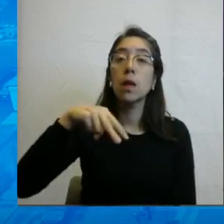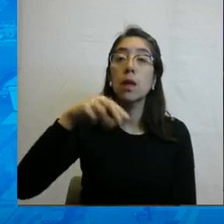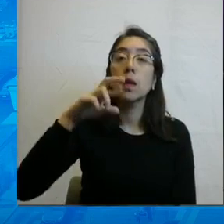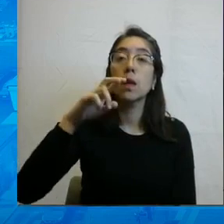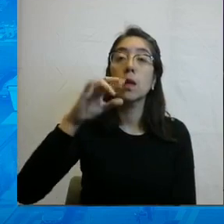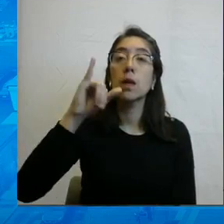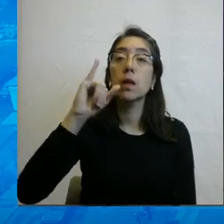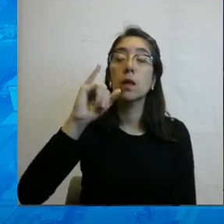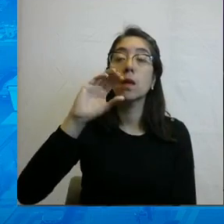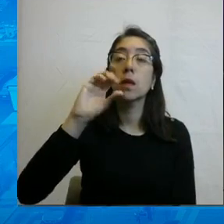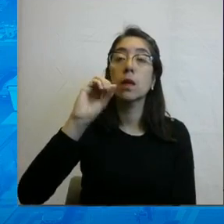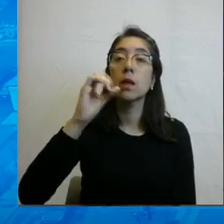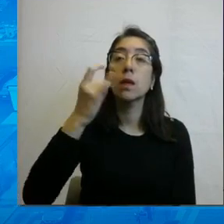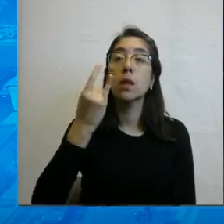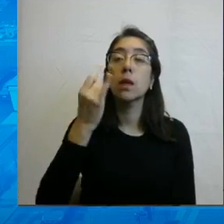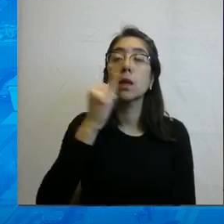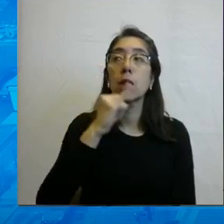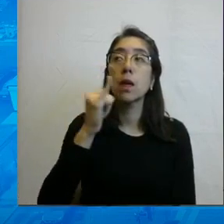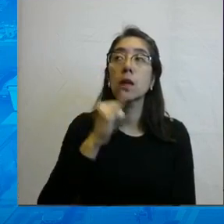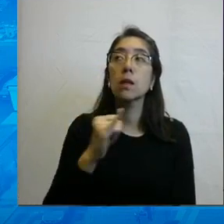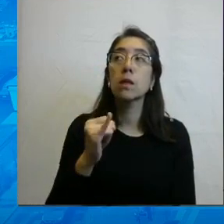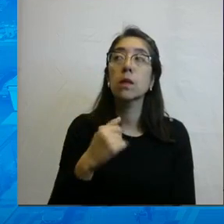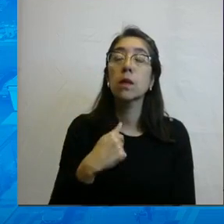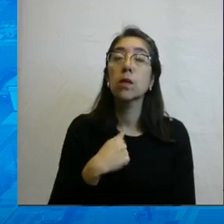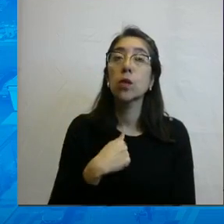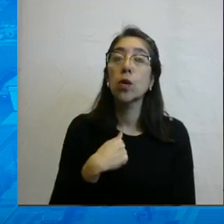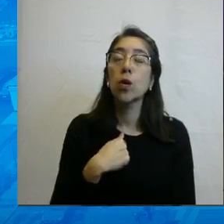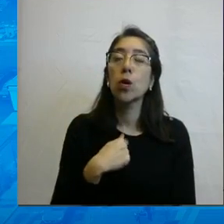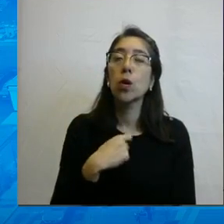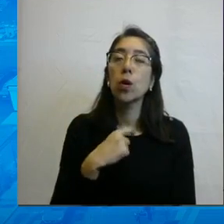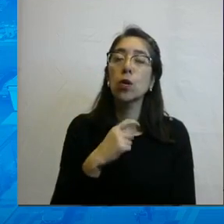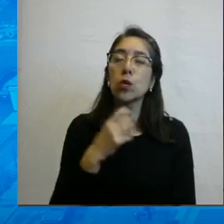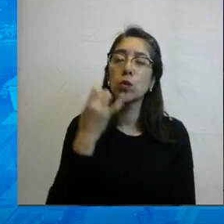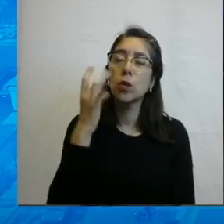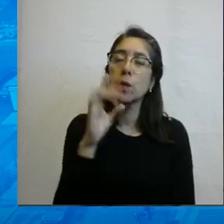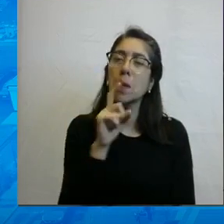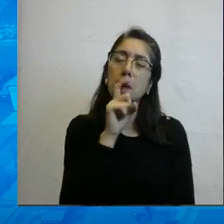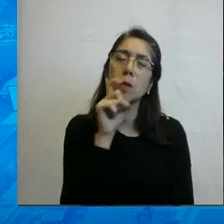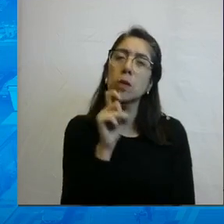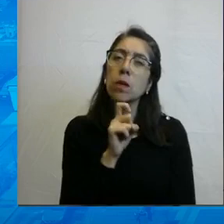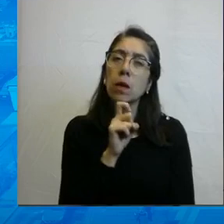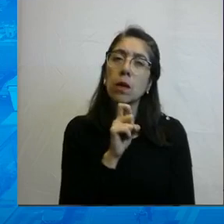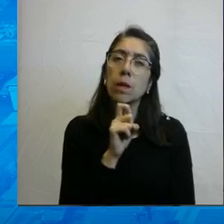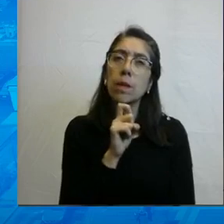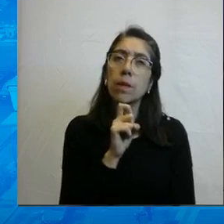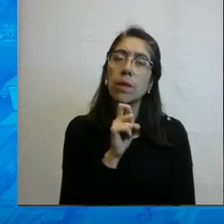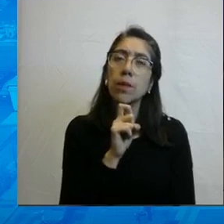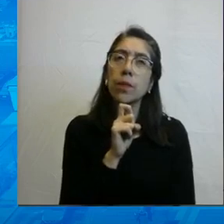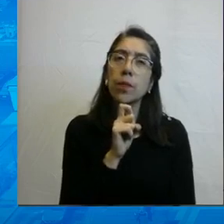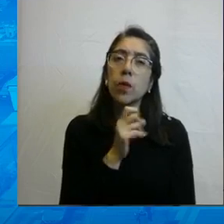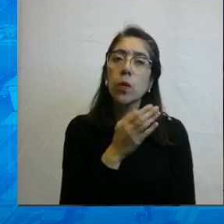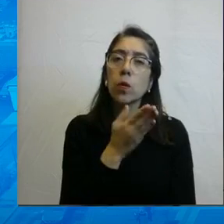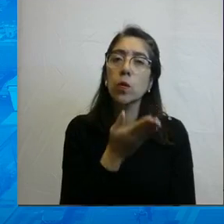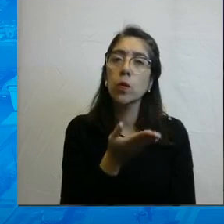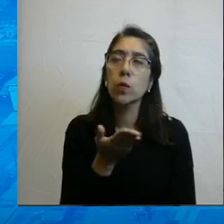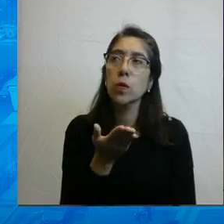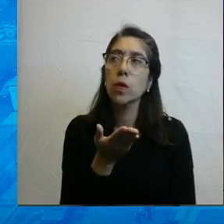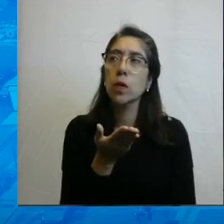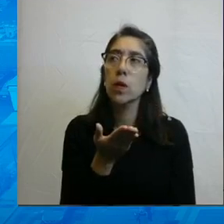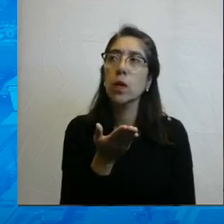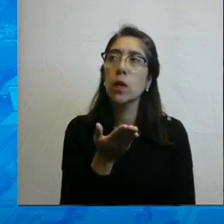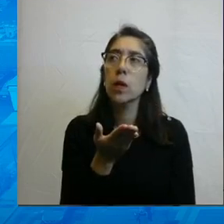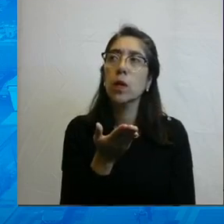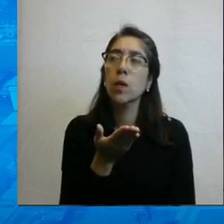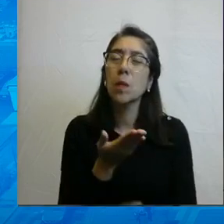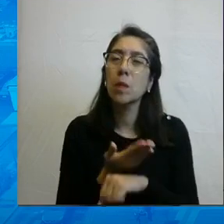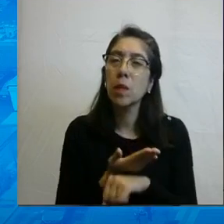Gracias, presidente. Bien breve, solamente hacer una consulta a usted. Nos cita una comisión de ordenamiento territorial para el día